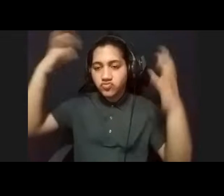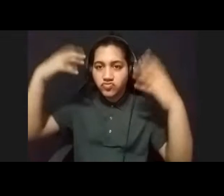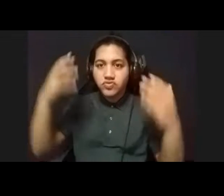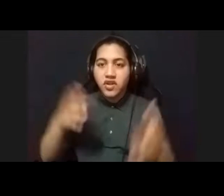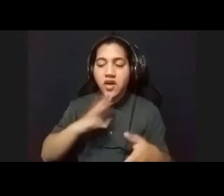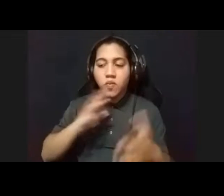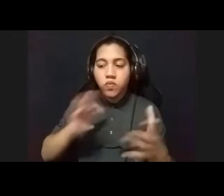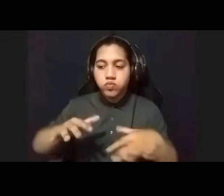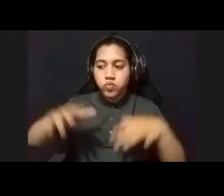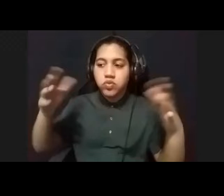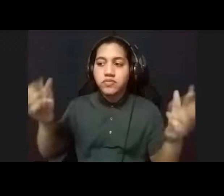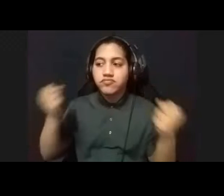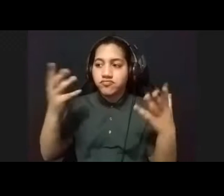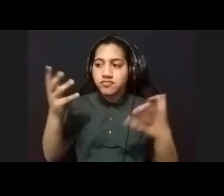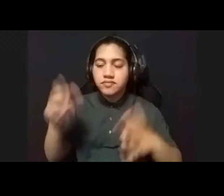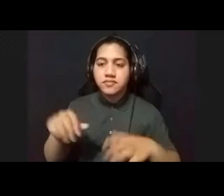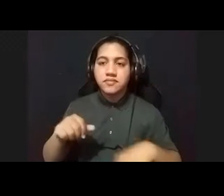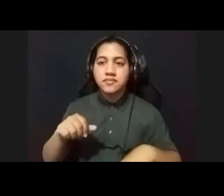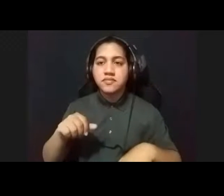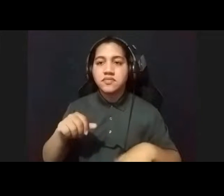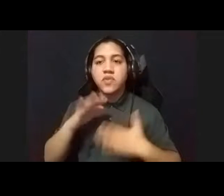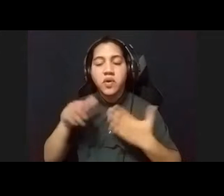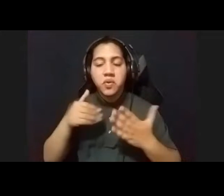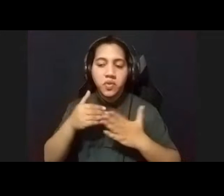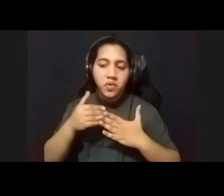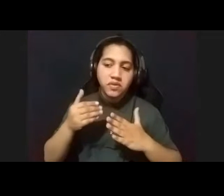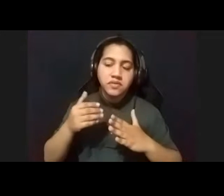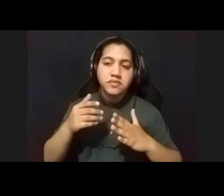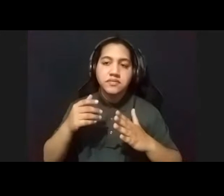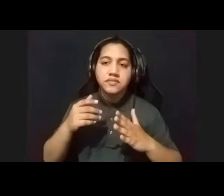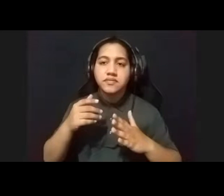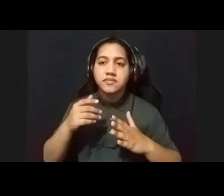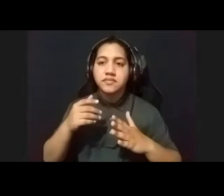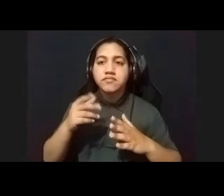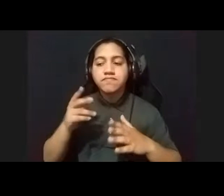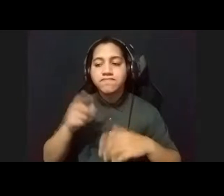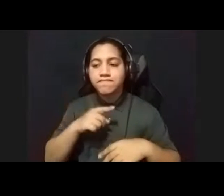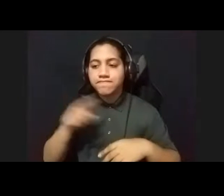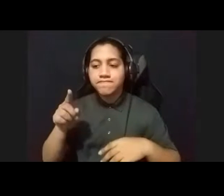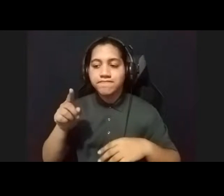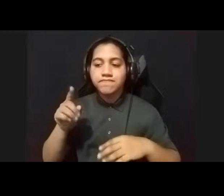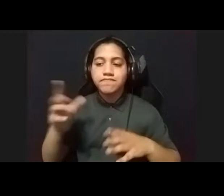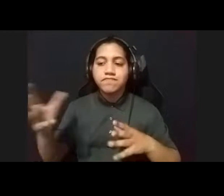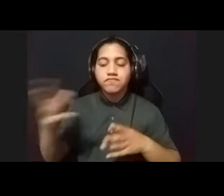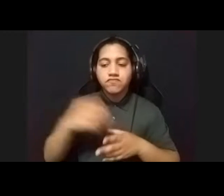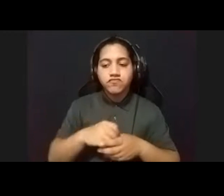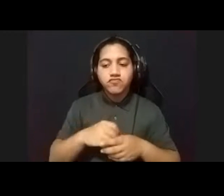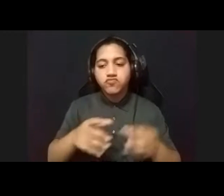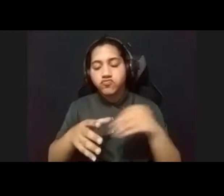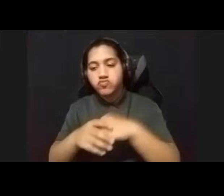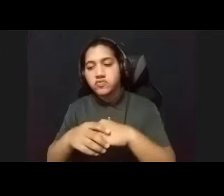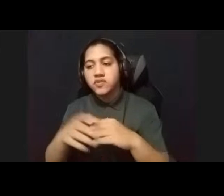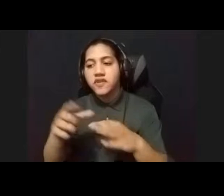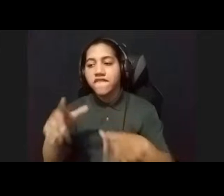aquí. En todas las versiones se ve cómo ellos van incorporándose a esa vida